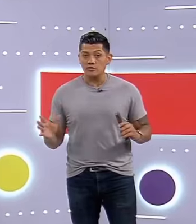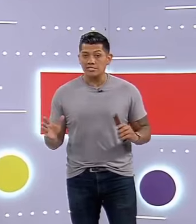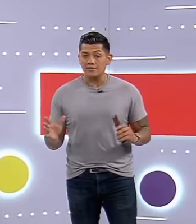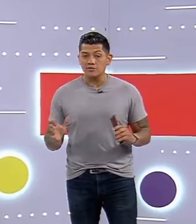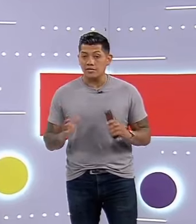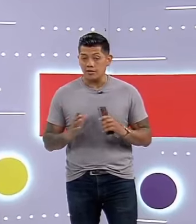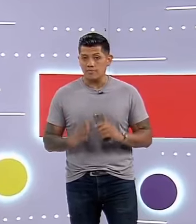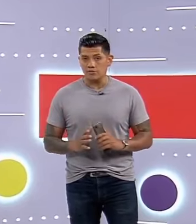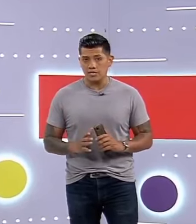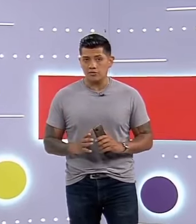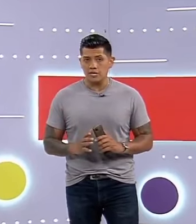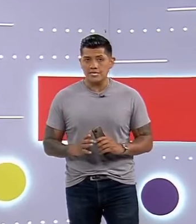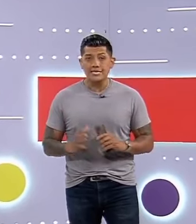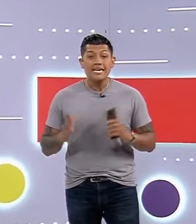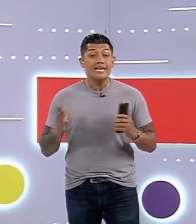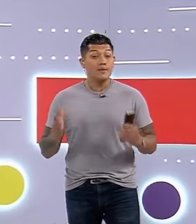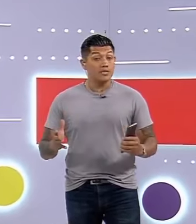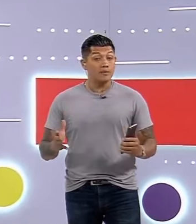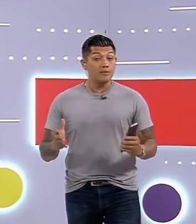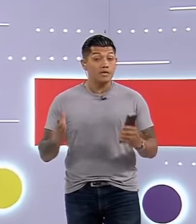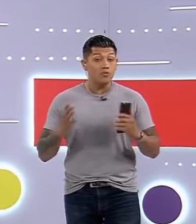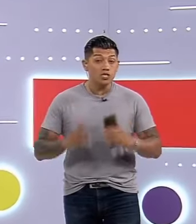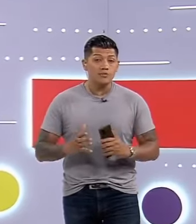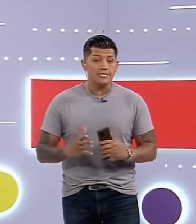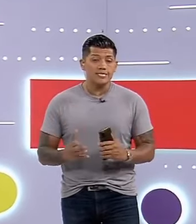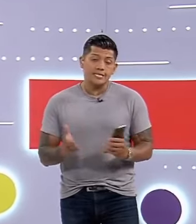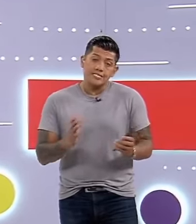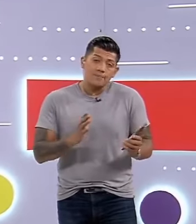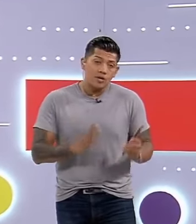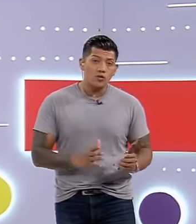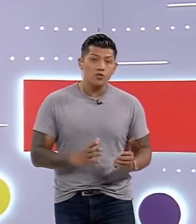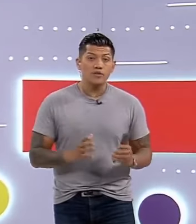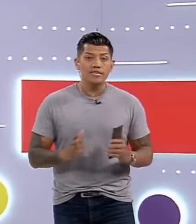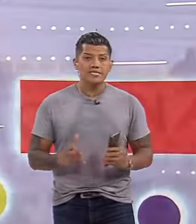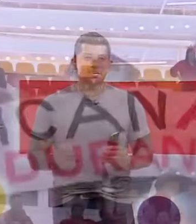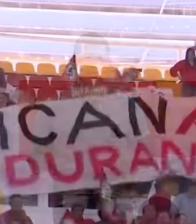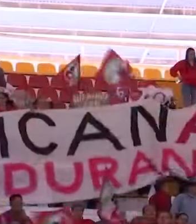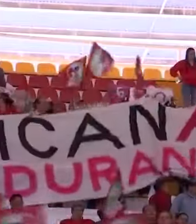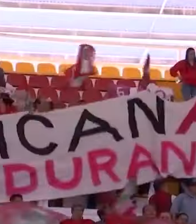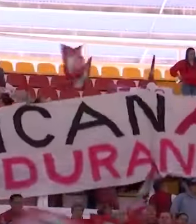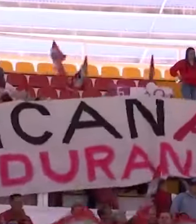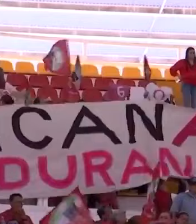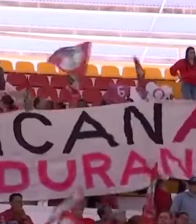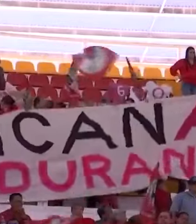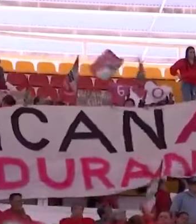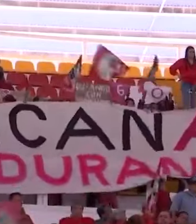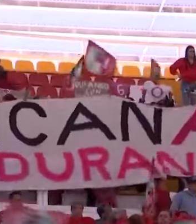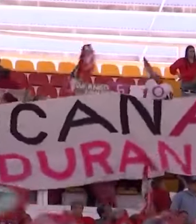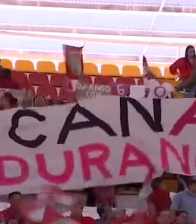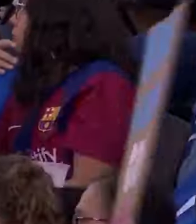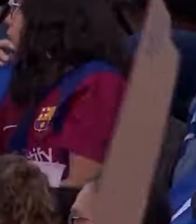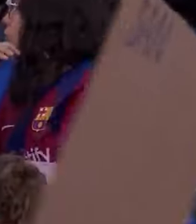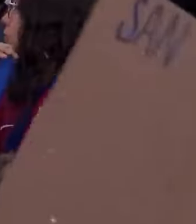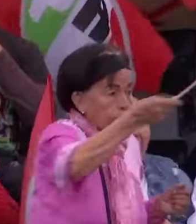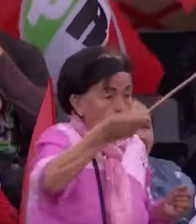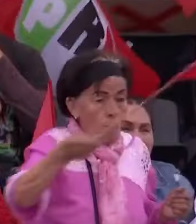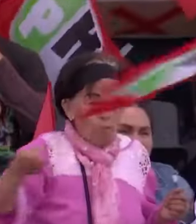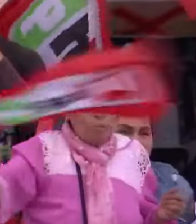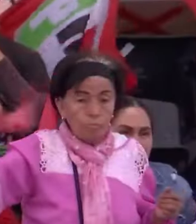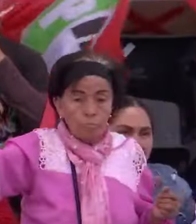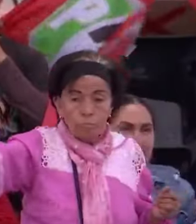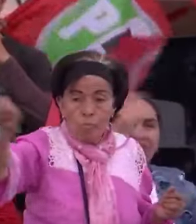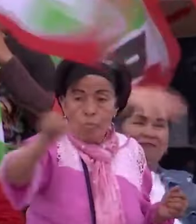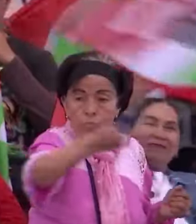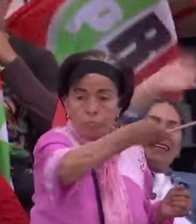Todos sabemos que estamos en tiempos electorales y lamentablemente muchas veces en este periodo diversas candidatas y candidatos son víctimas